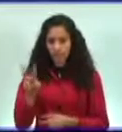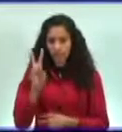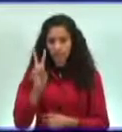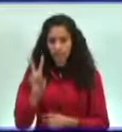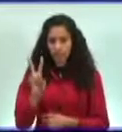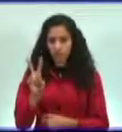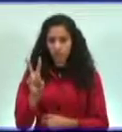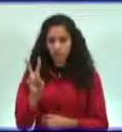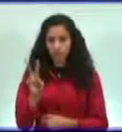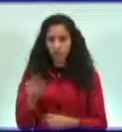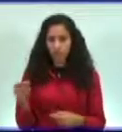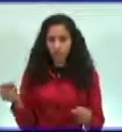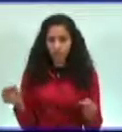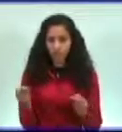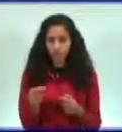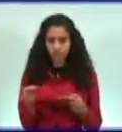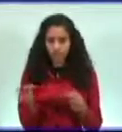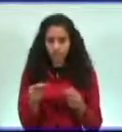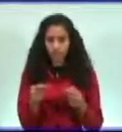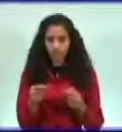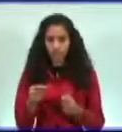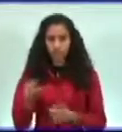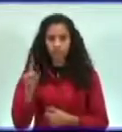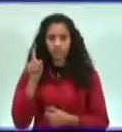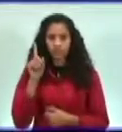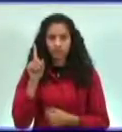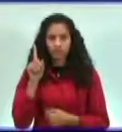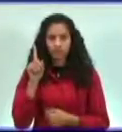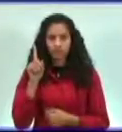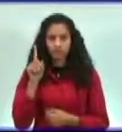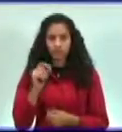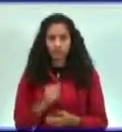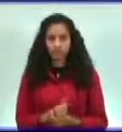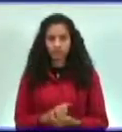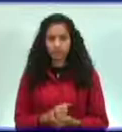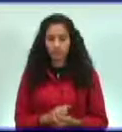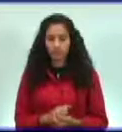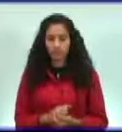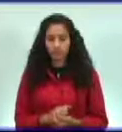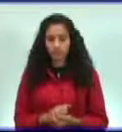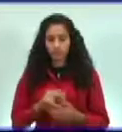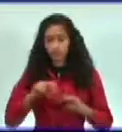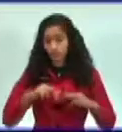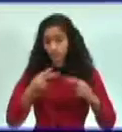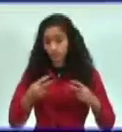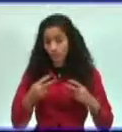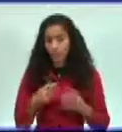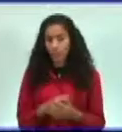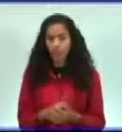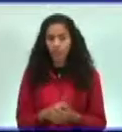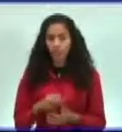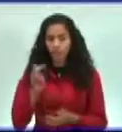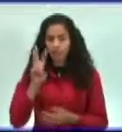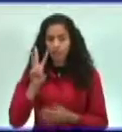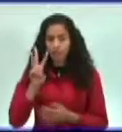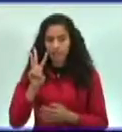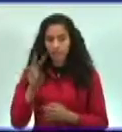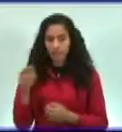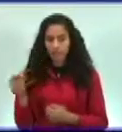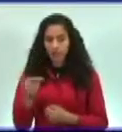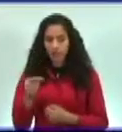menos 2 es igual a 1. Repitan de nuevo.